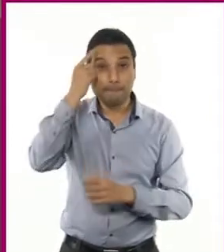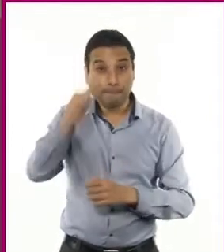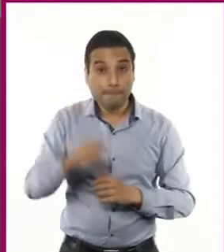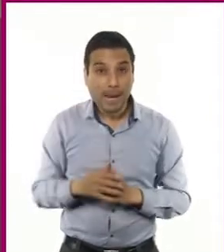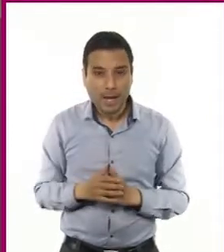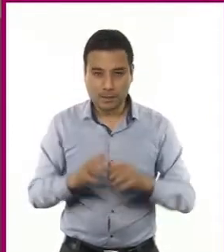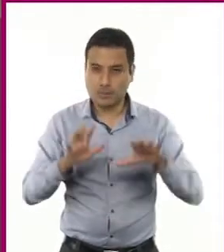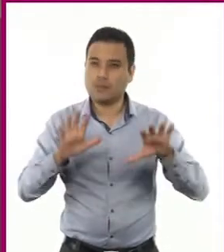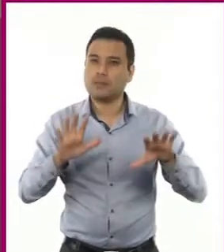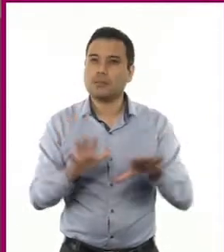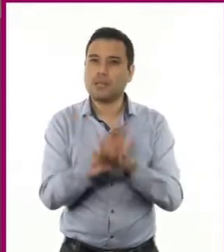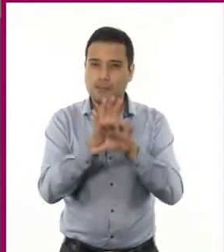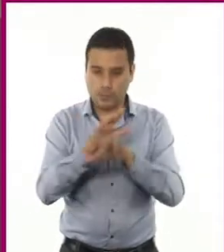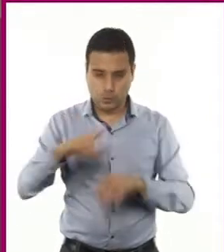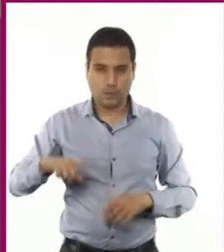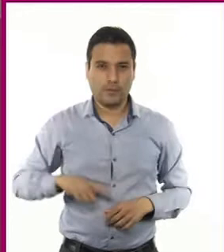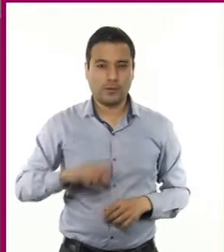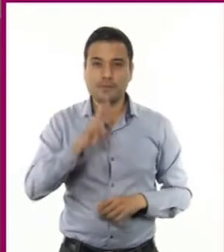sustantivo de régimen político.